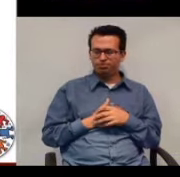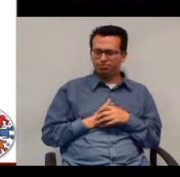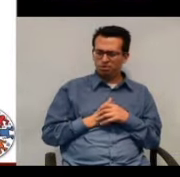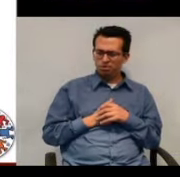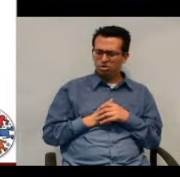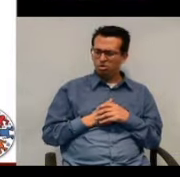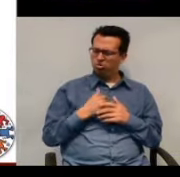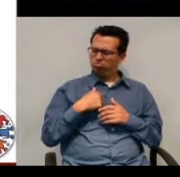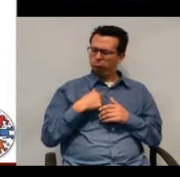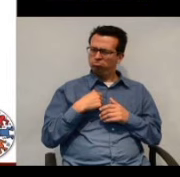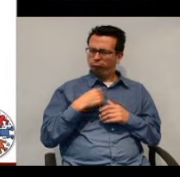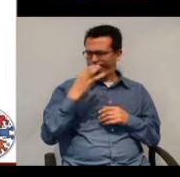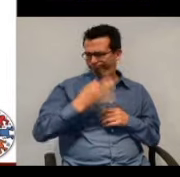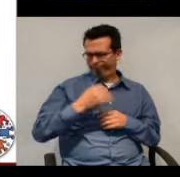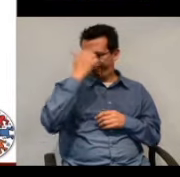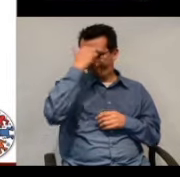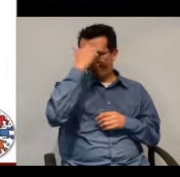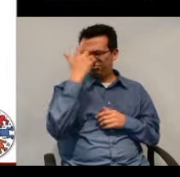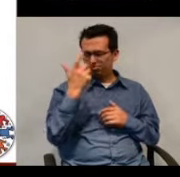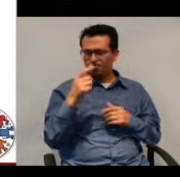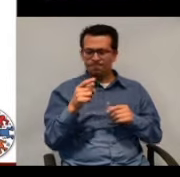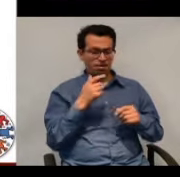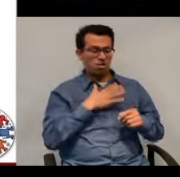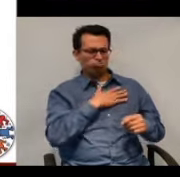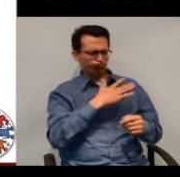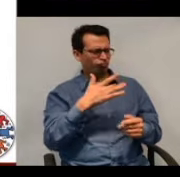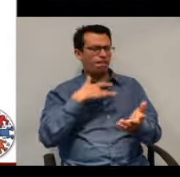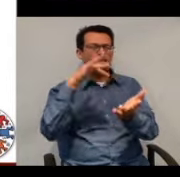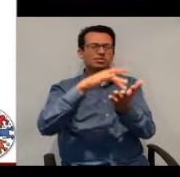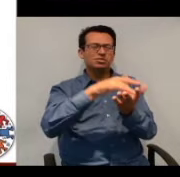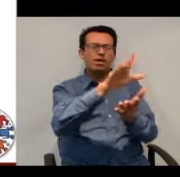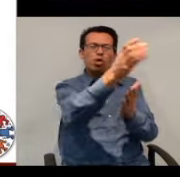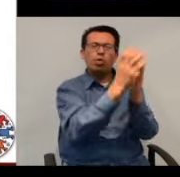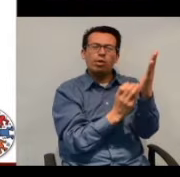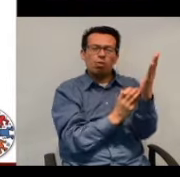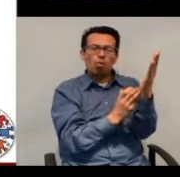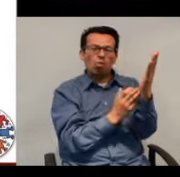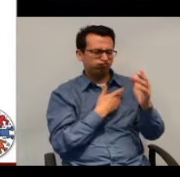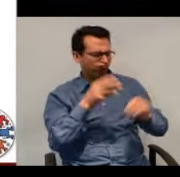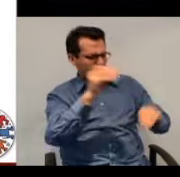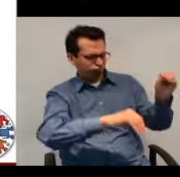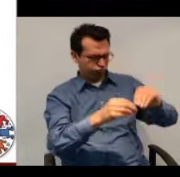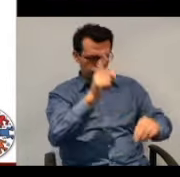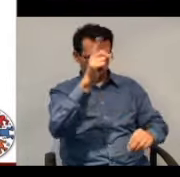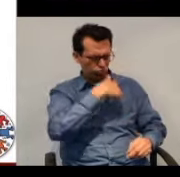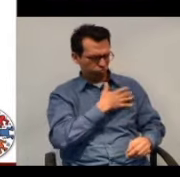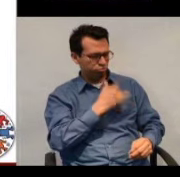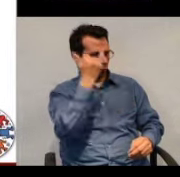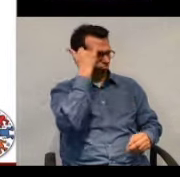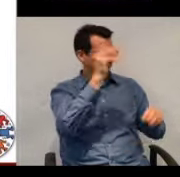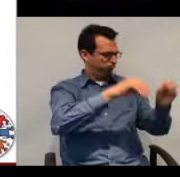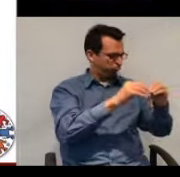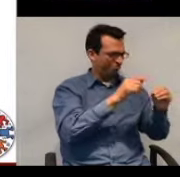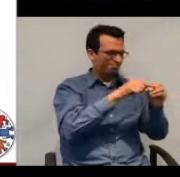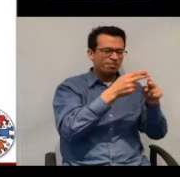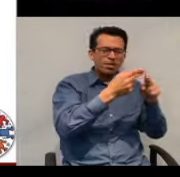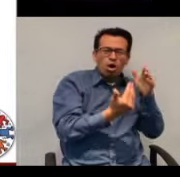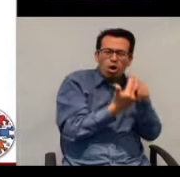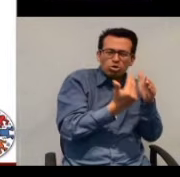en el desarrollo de los currículos. Tiene un espacio para la innovación de los contenidos,